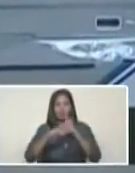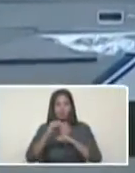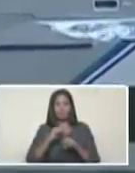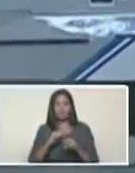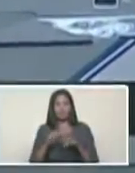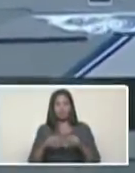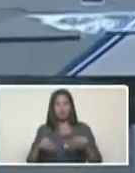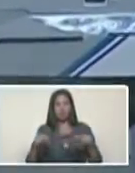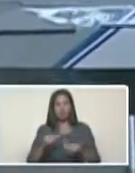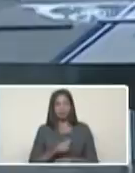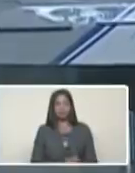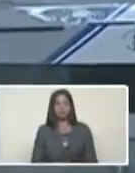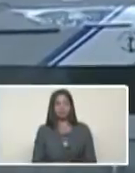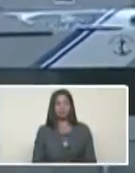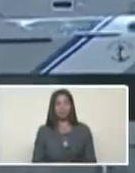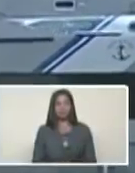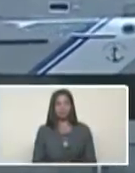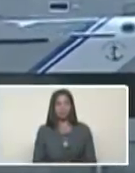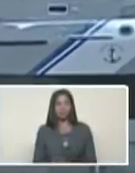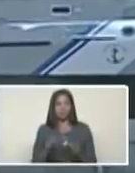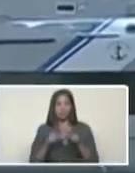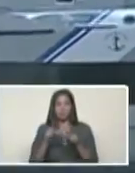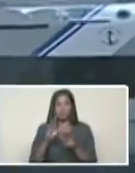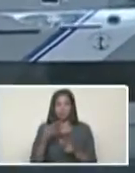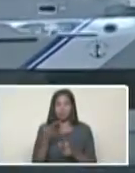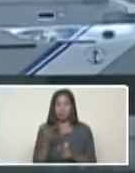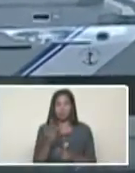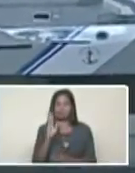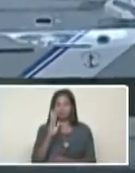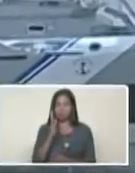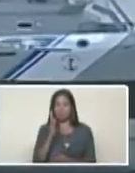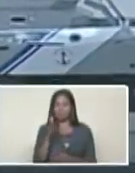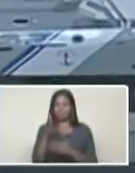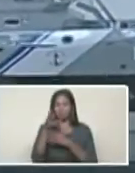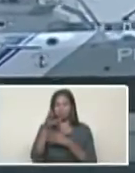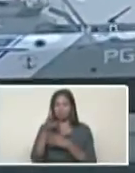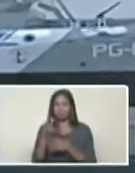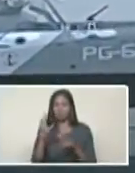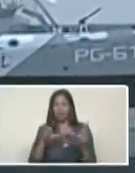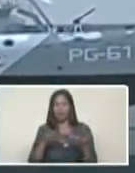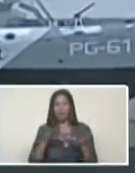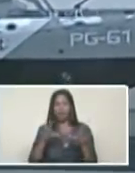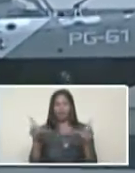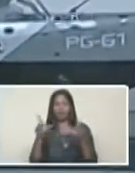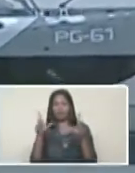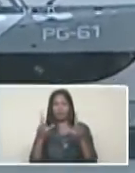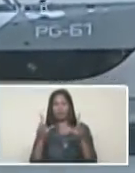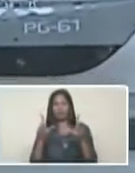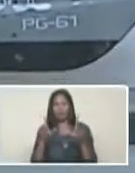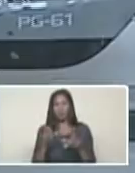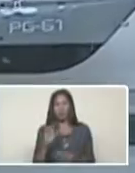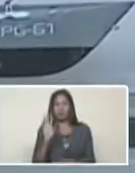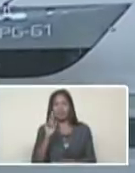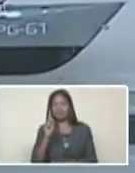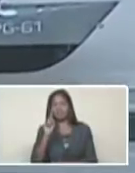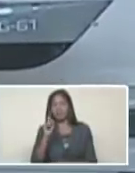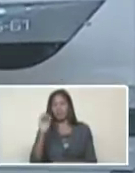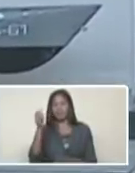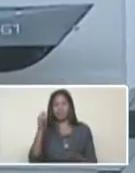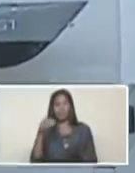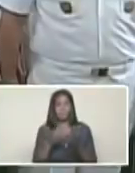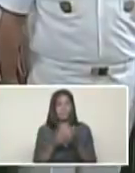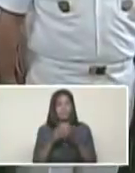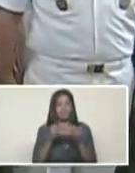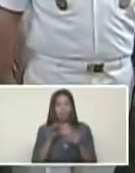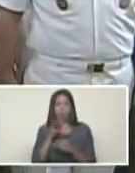la artillería, de los simuladores. Necesitamos por lo menos 10.000 simuladores de eso en 10.000 barrios,